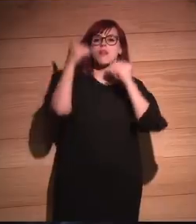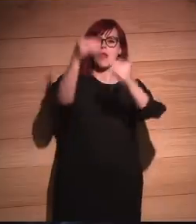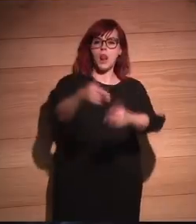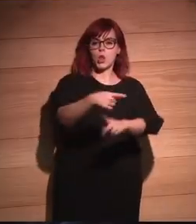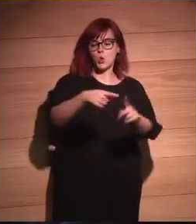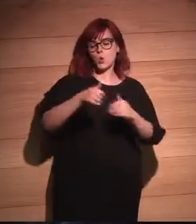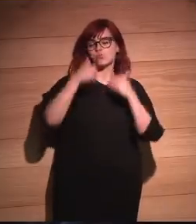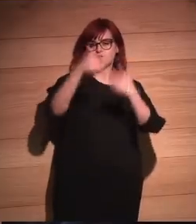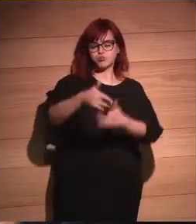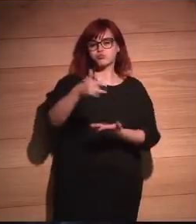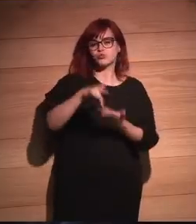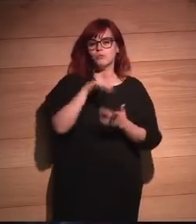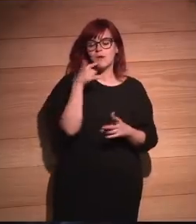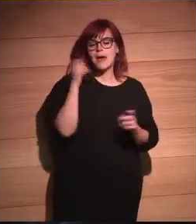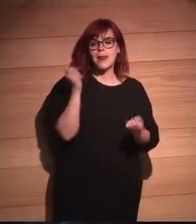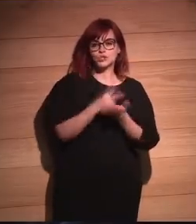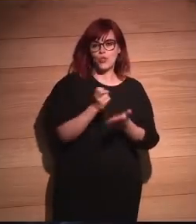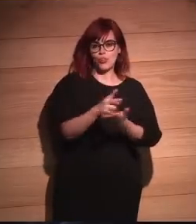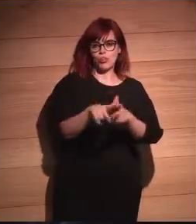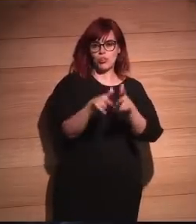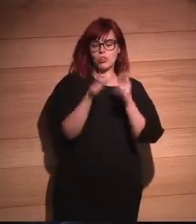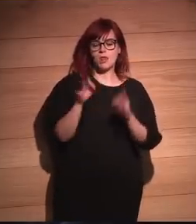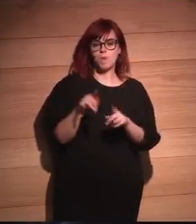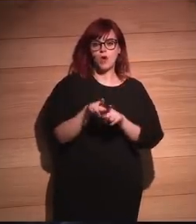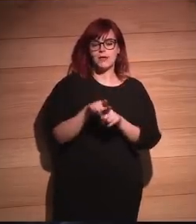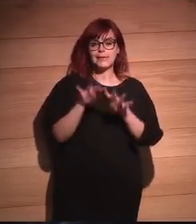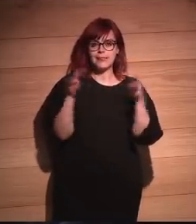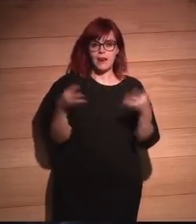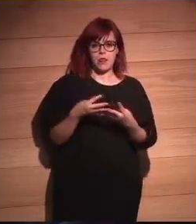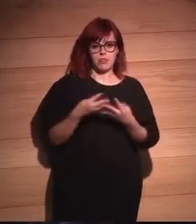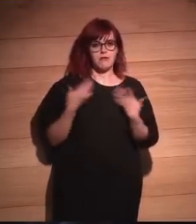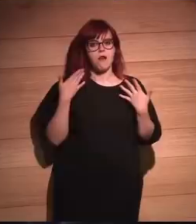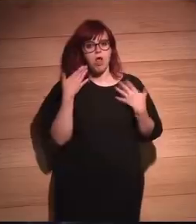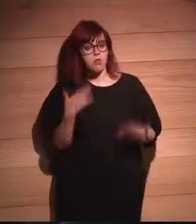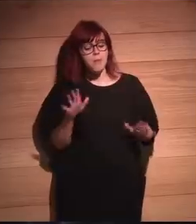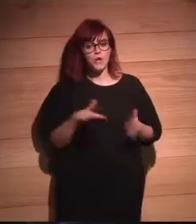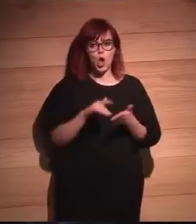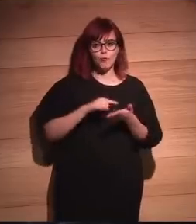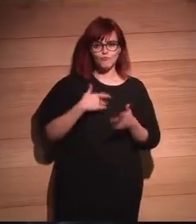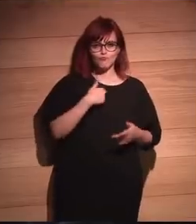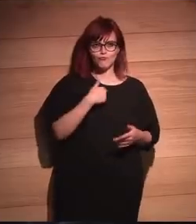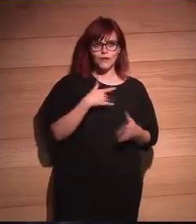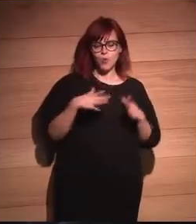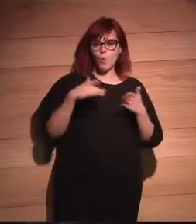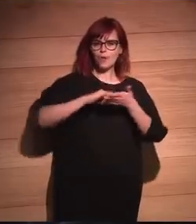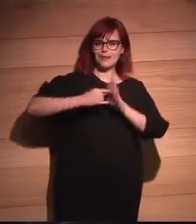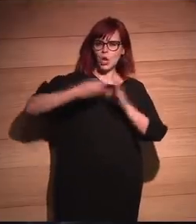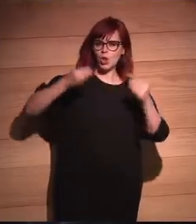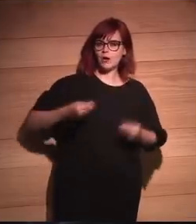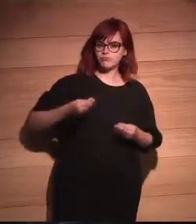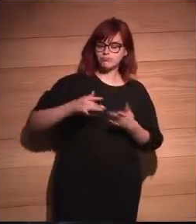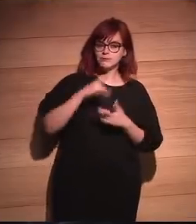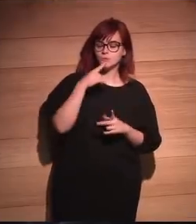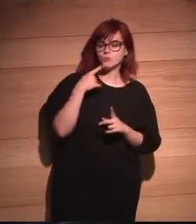preguntabas, muchos retos sociales causados por la irrupción de Internet, pero como tecnóloga, digamos, veo un reto mayor